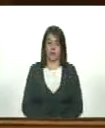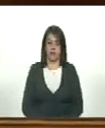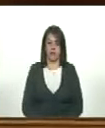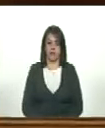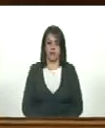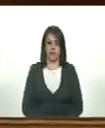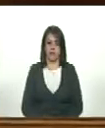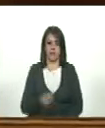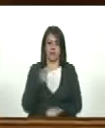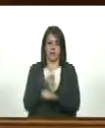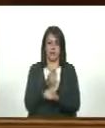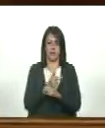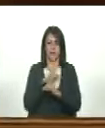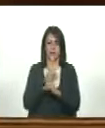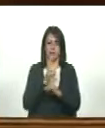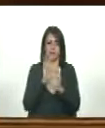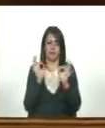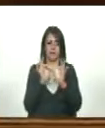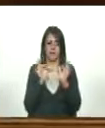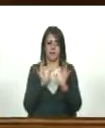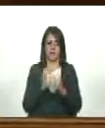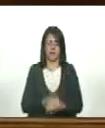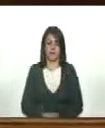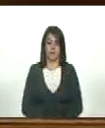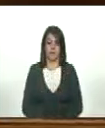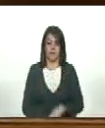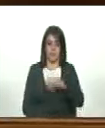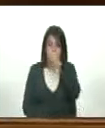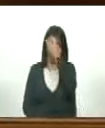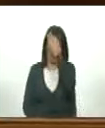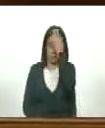No, que me vas a obligar a responderte.